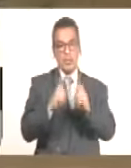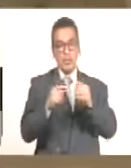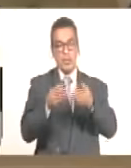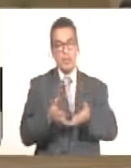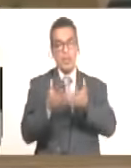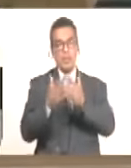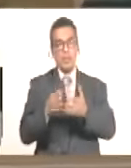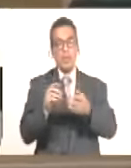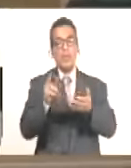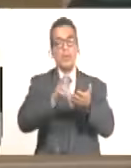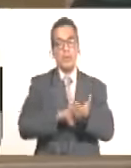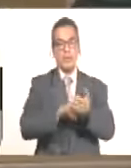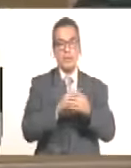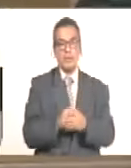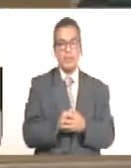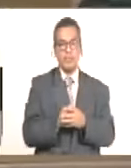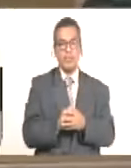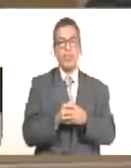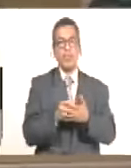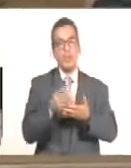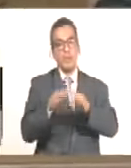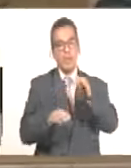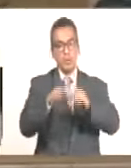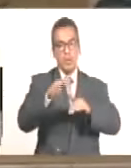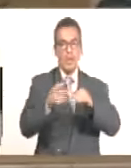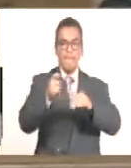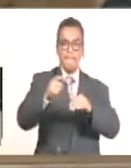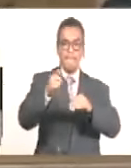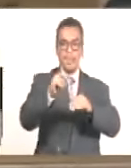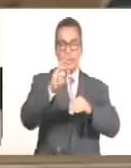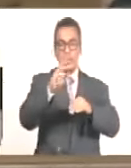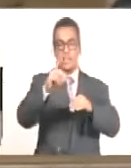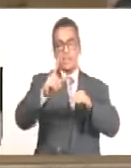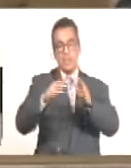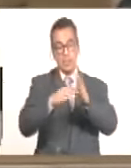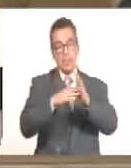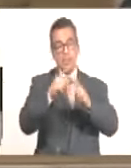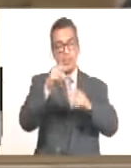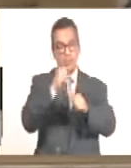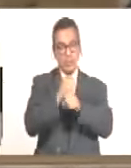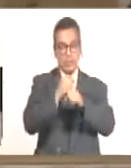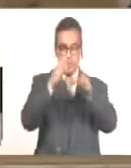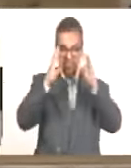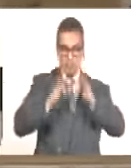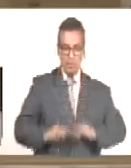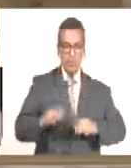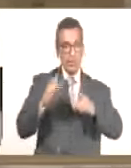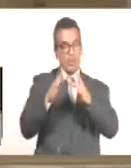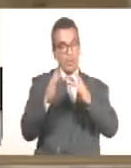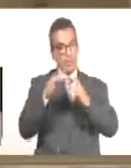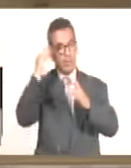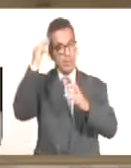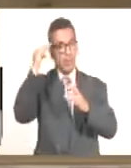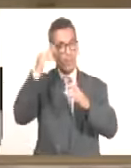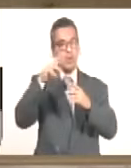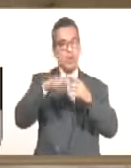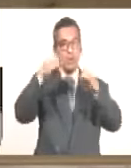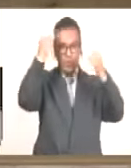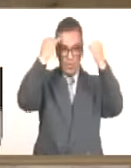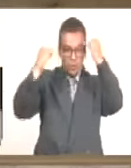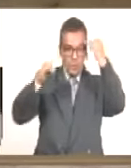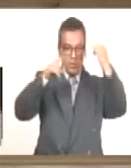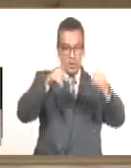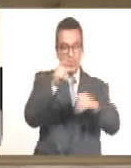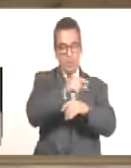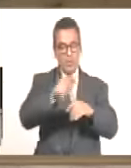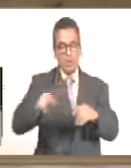habilitar, rehabilitar o compensar una o más limitaciones funcionales, físicas, sensoriales, mentales o intelectuales de